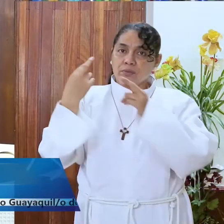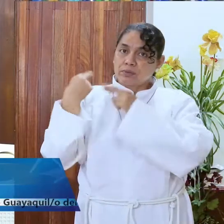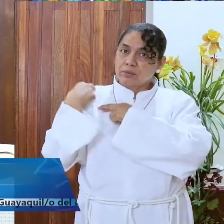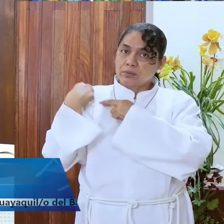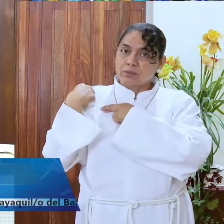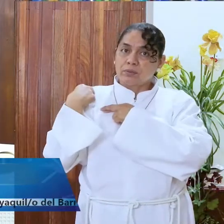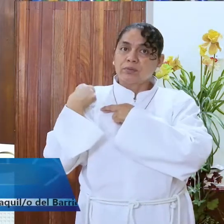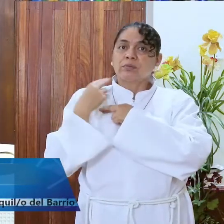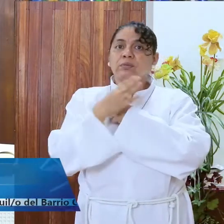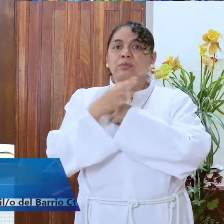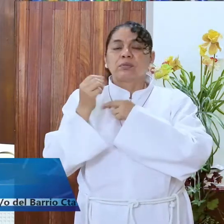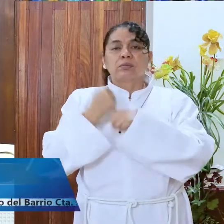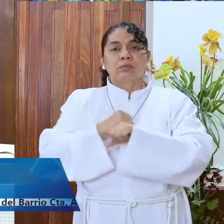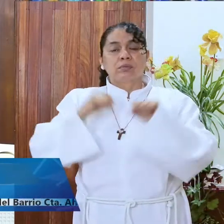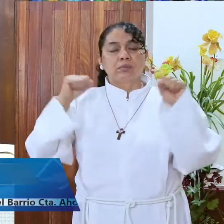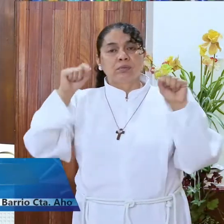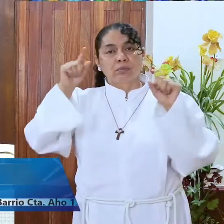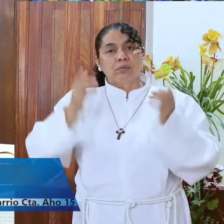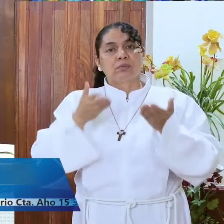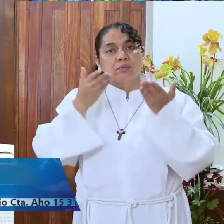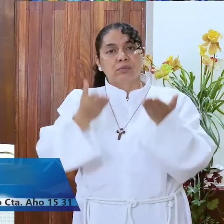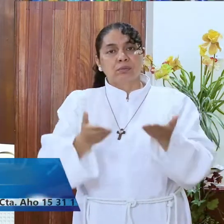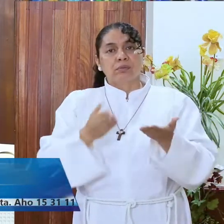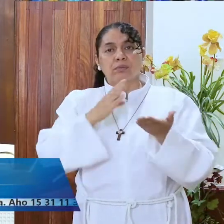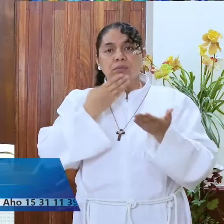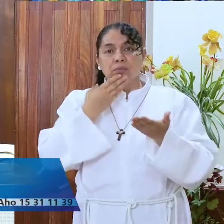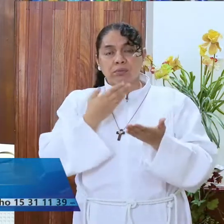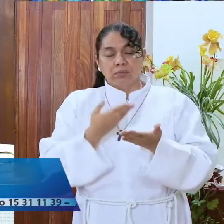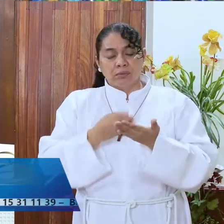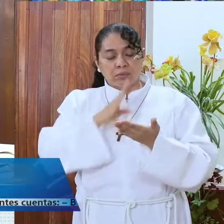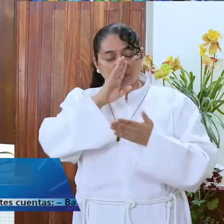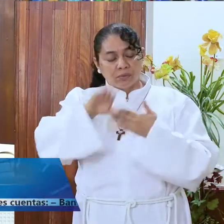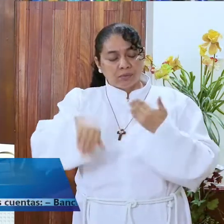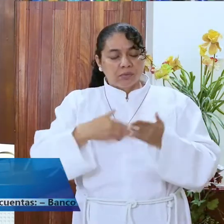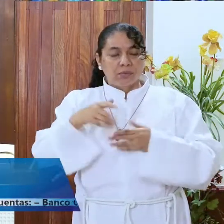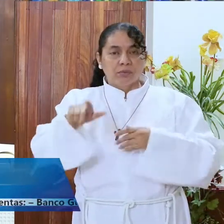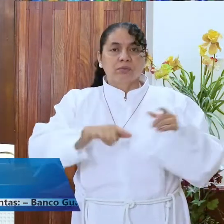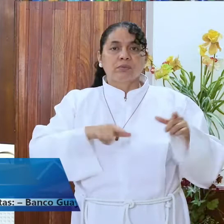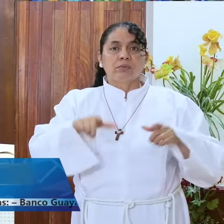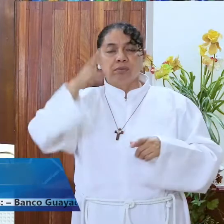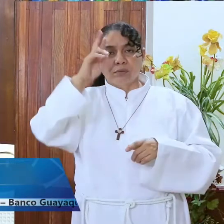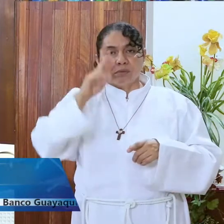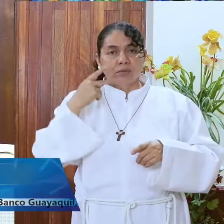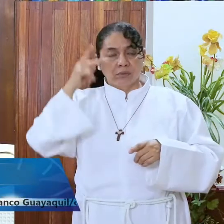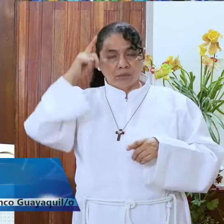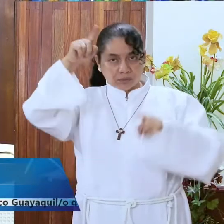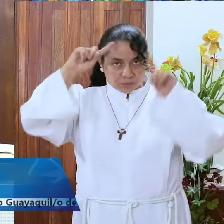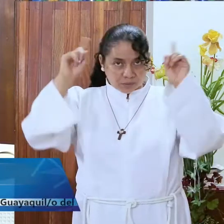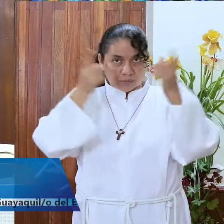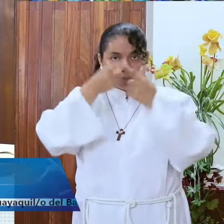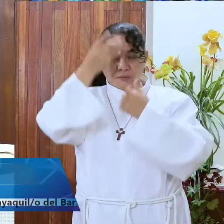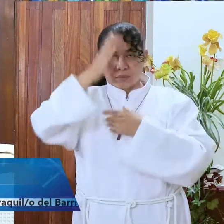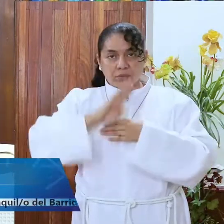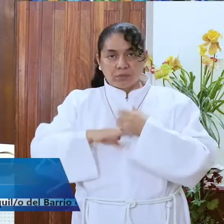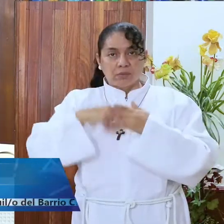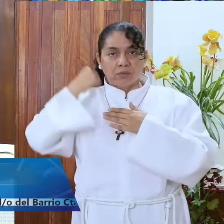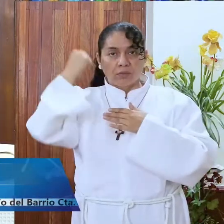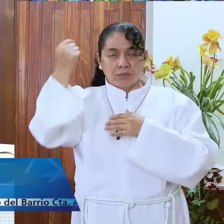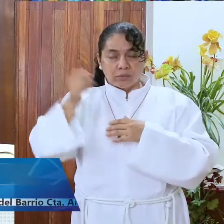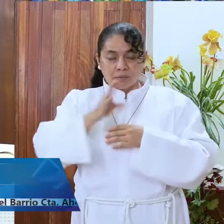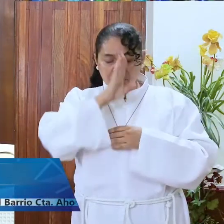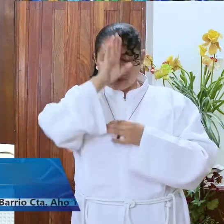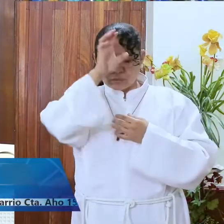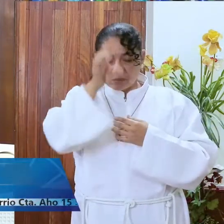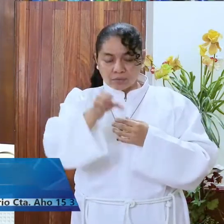es nuestro deber y salvación darte gracias siempre y en todo lugar señor padre santo dios